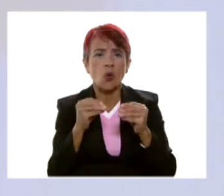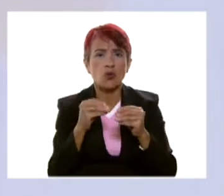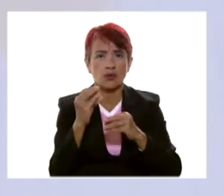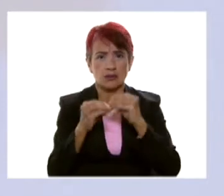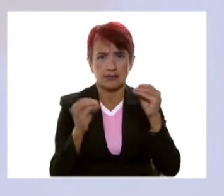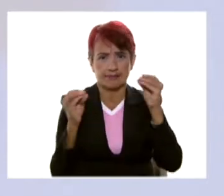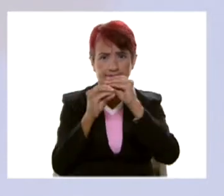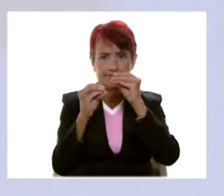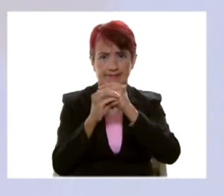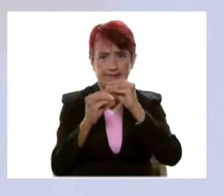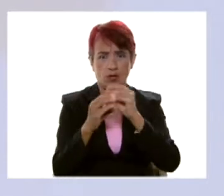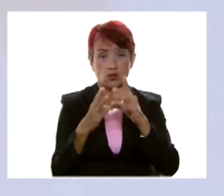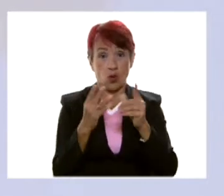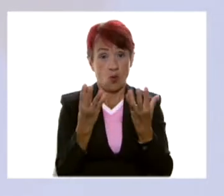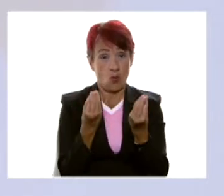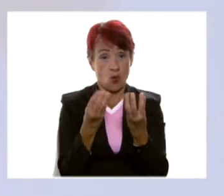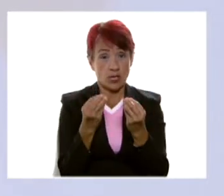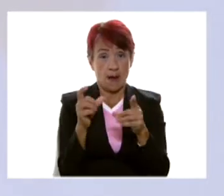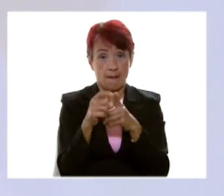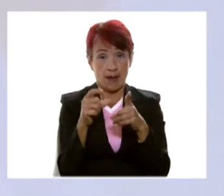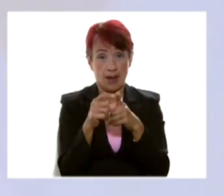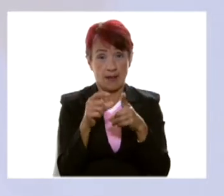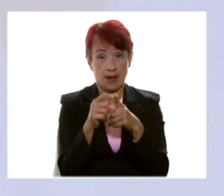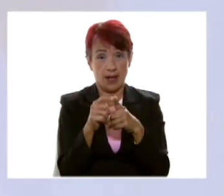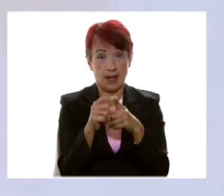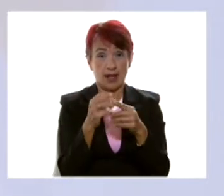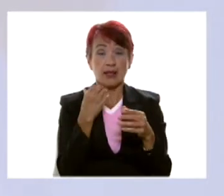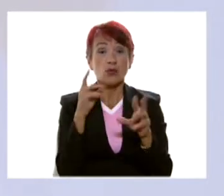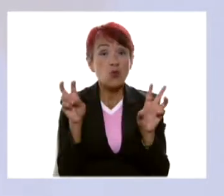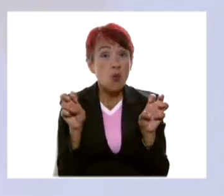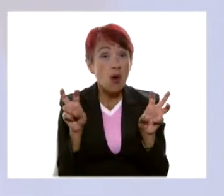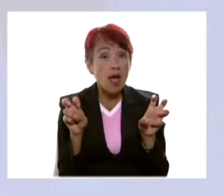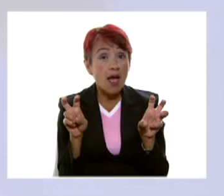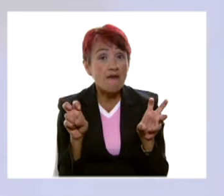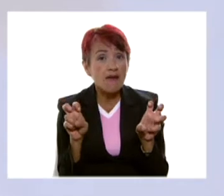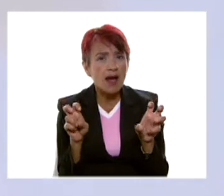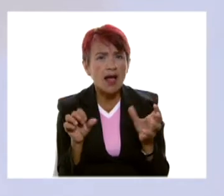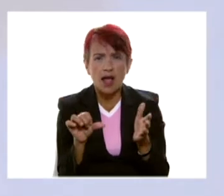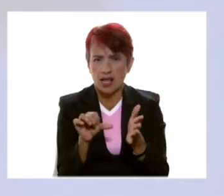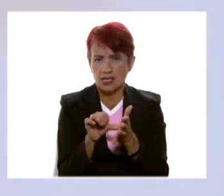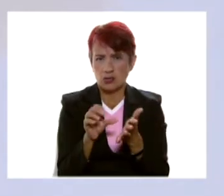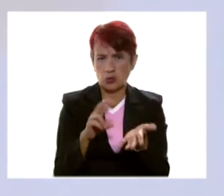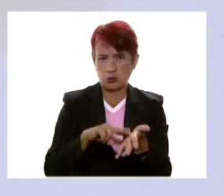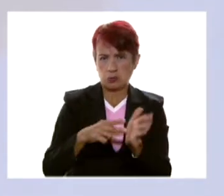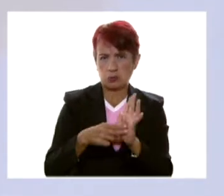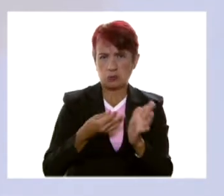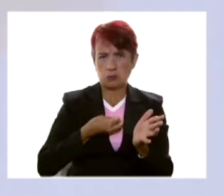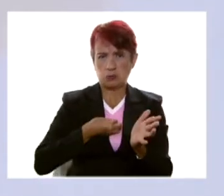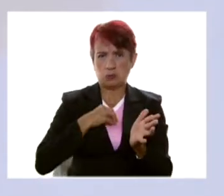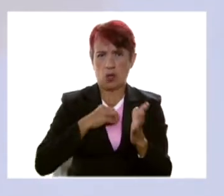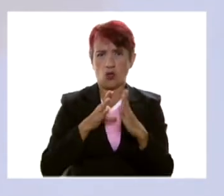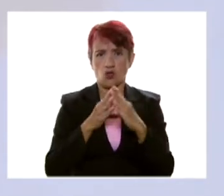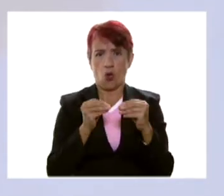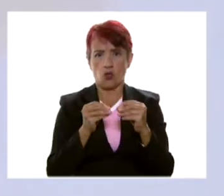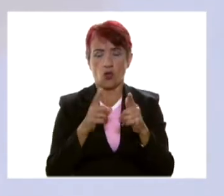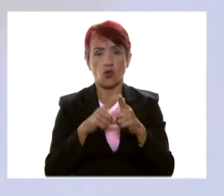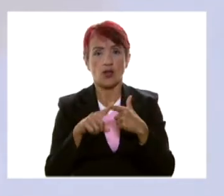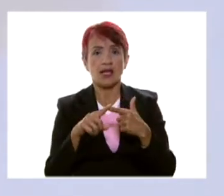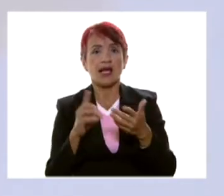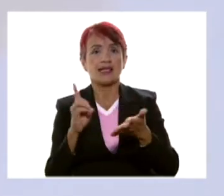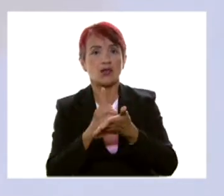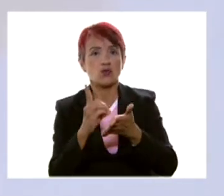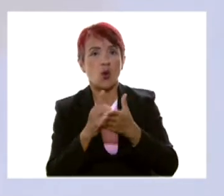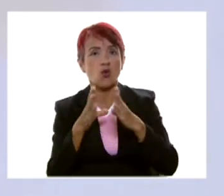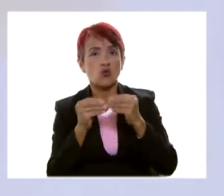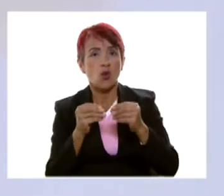mucho más. Muchas palabras que ustedes van a ver de pronto, que de pronto dicen, ¿de dónde salió esto? Simple y llanamente es una contracción. ¿Okay?